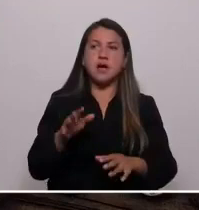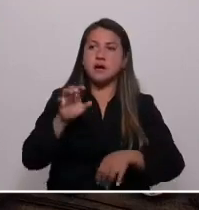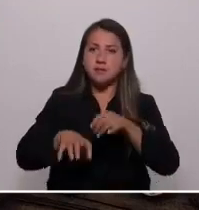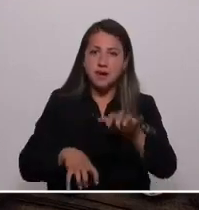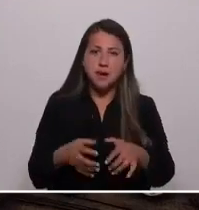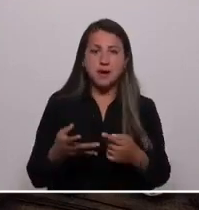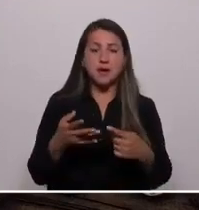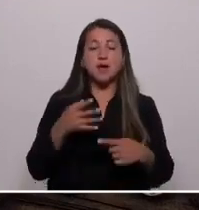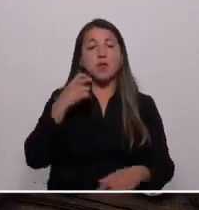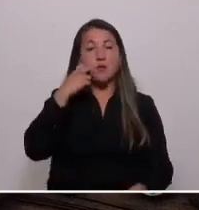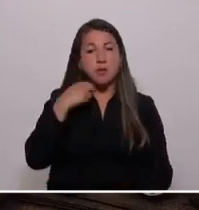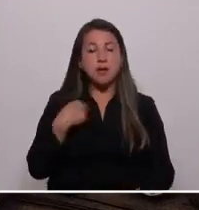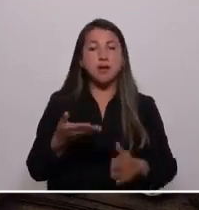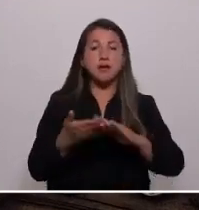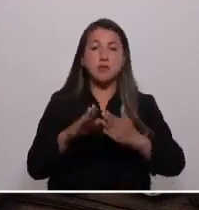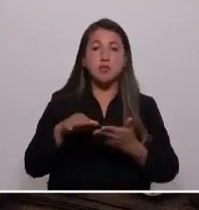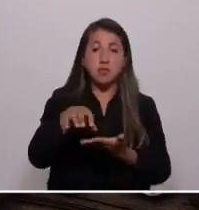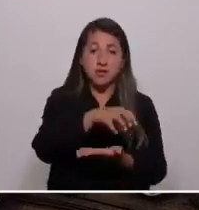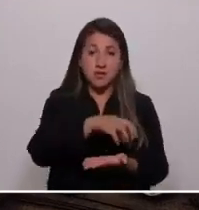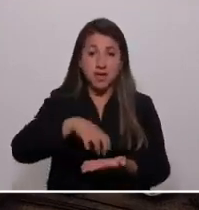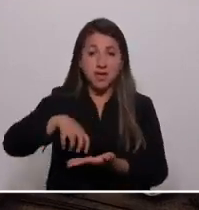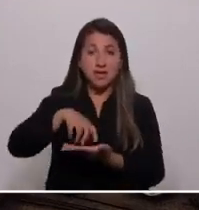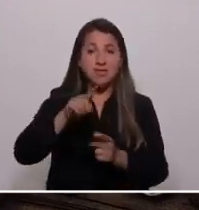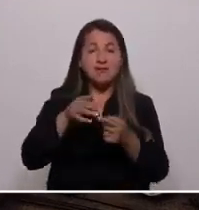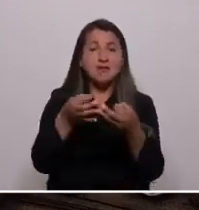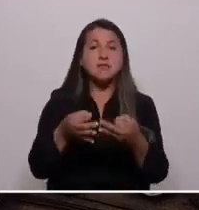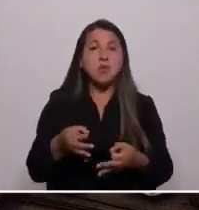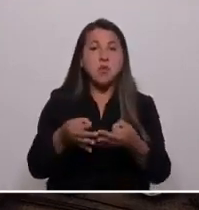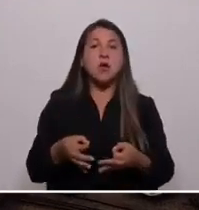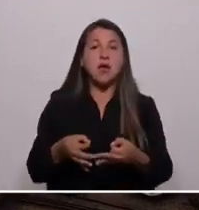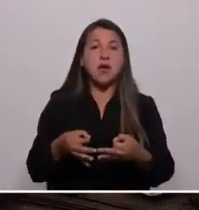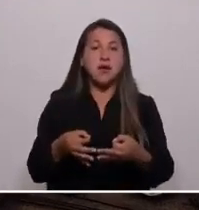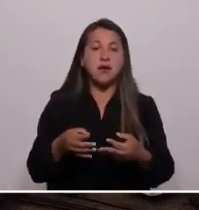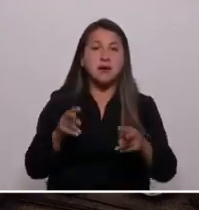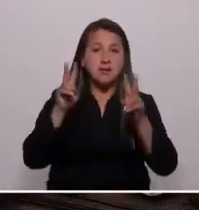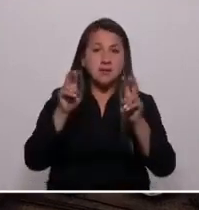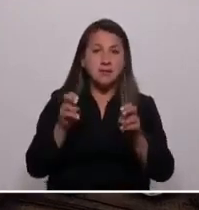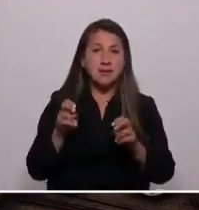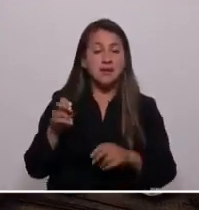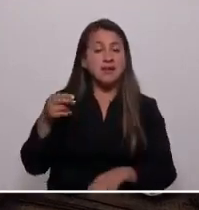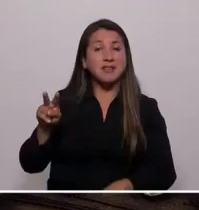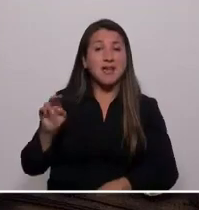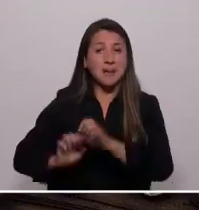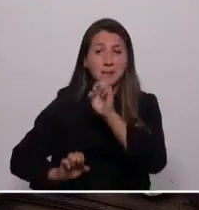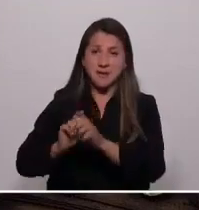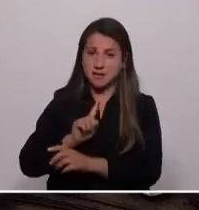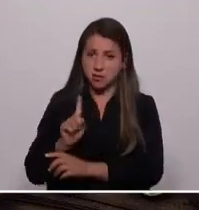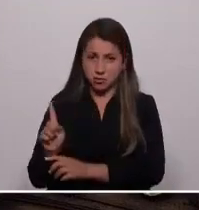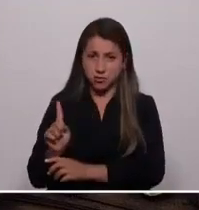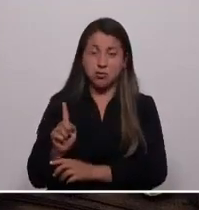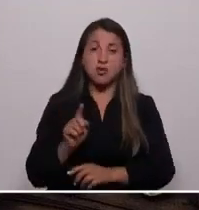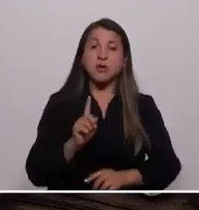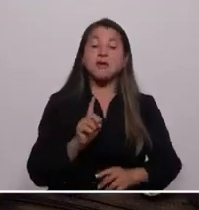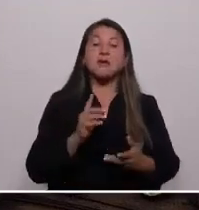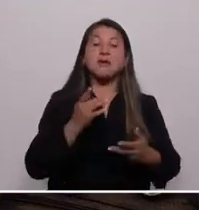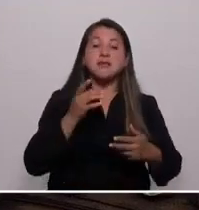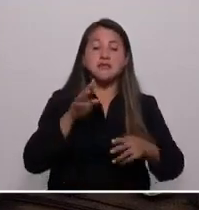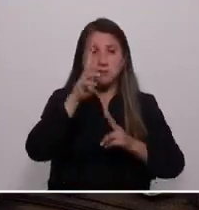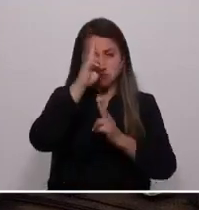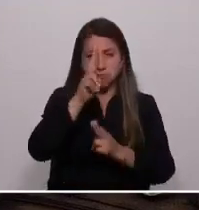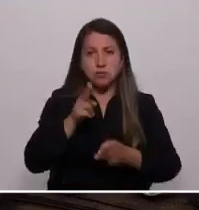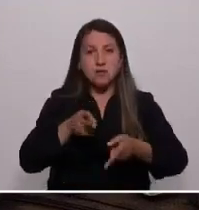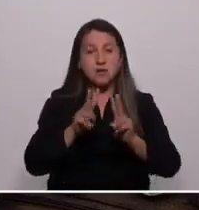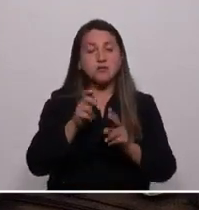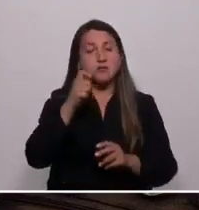los humanos y las comunidades esté asegurado por sobre su uso mercantil asimismo defendemos el reconocimiento de los derechos